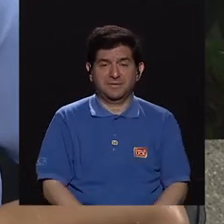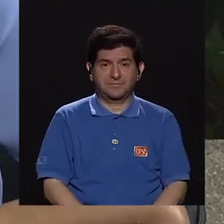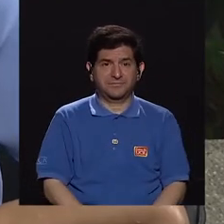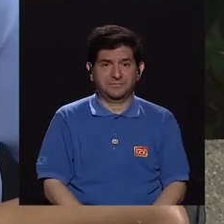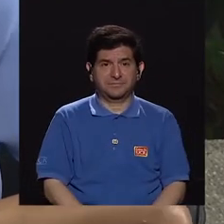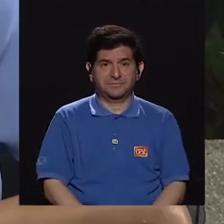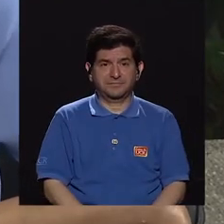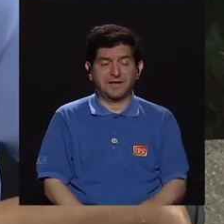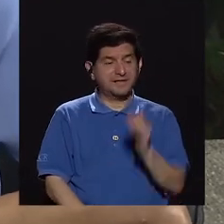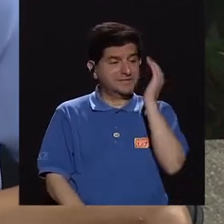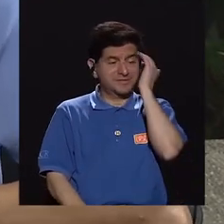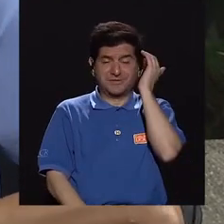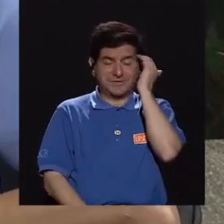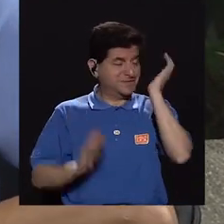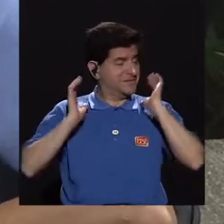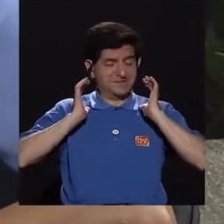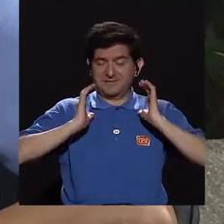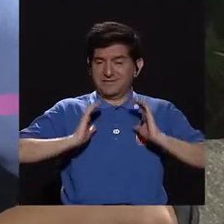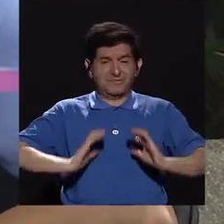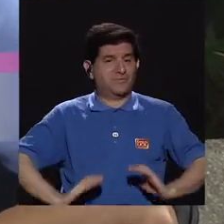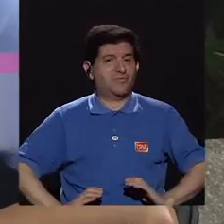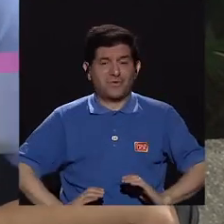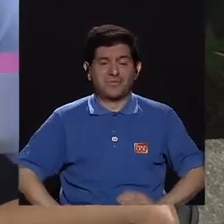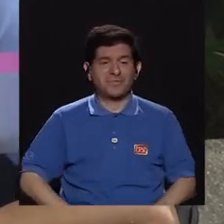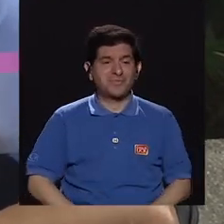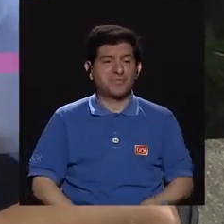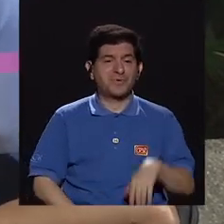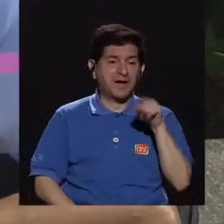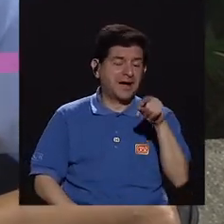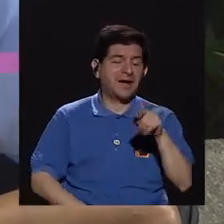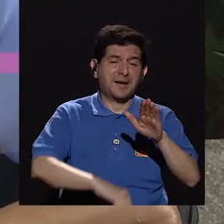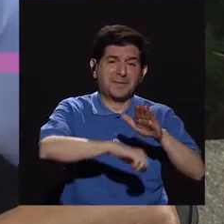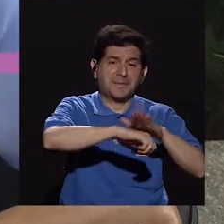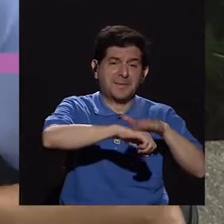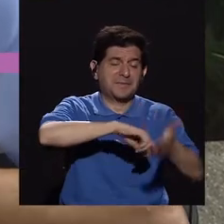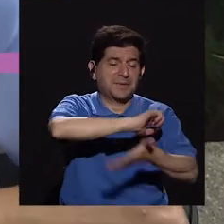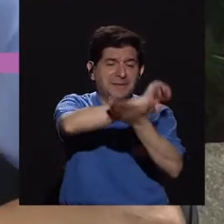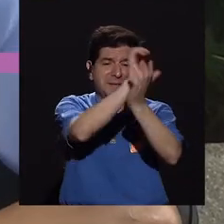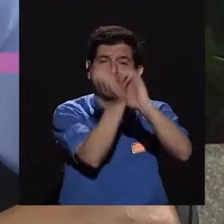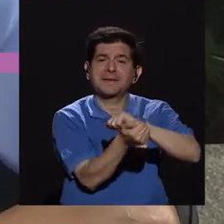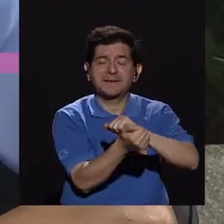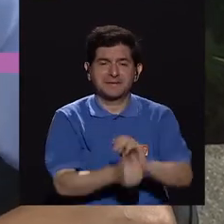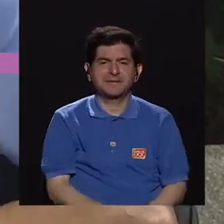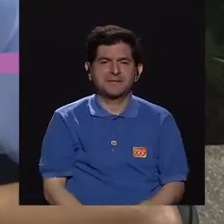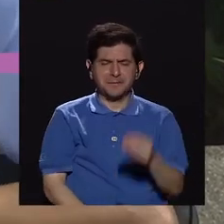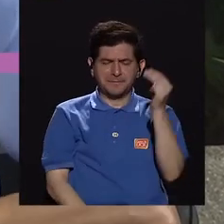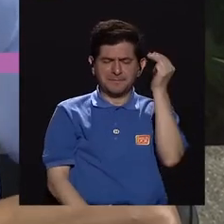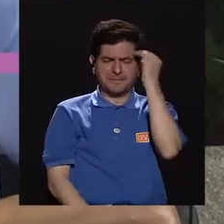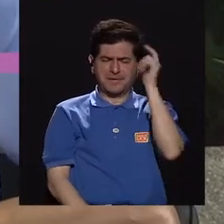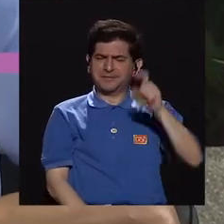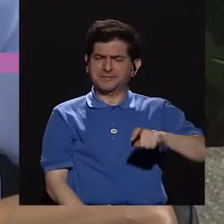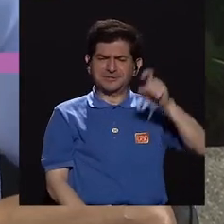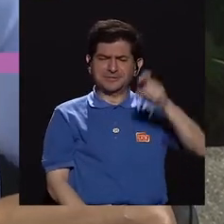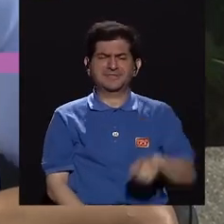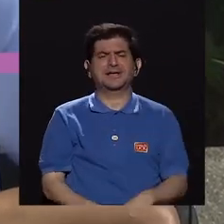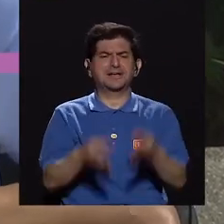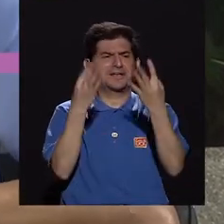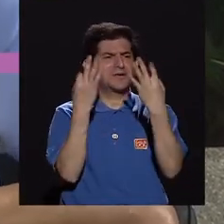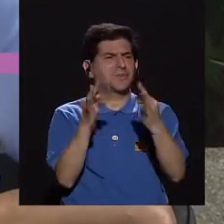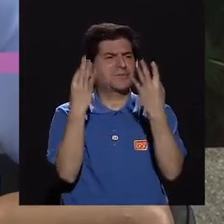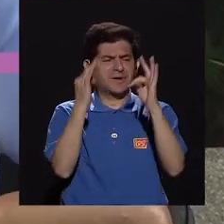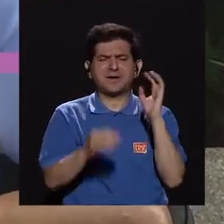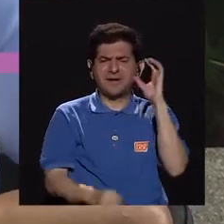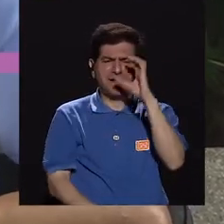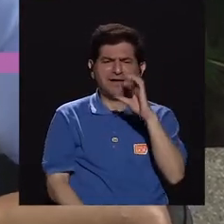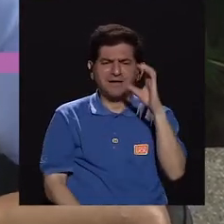embargo, es la conciencia corporal lo que hace o lo que logra cambiar eso. Tenemos que mentalizarnos un poco y